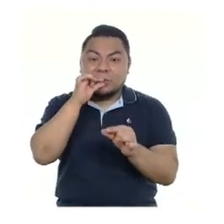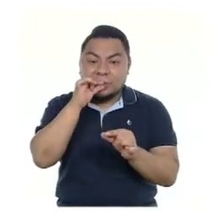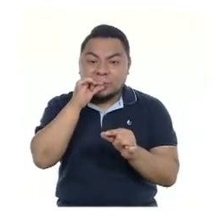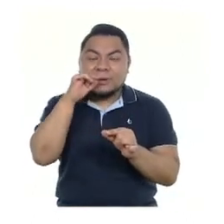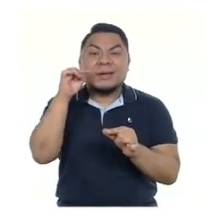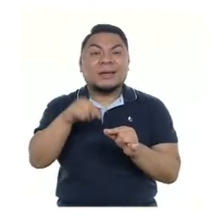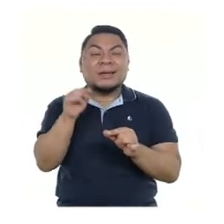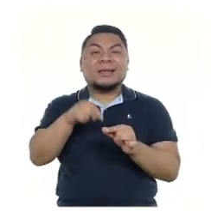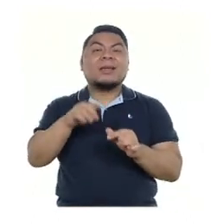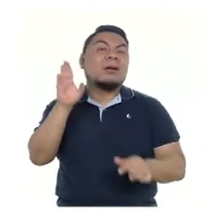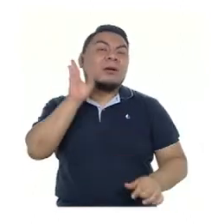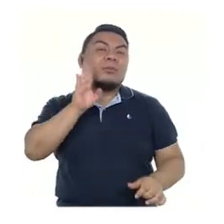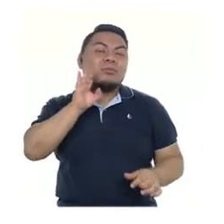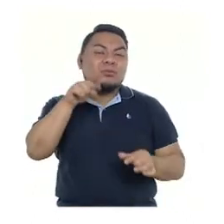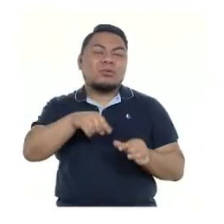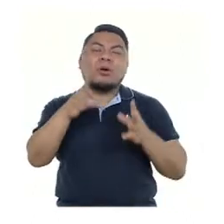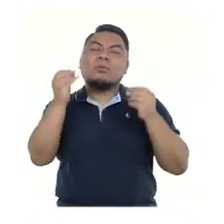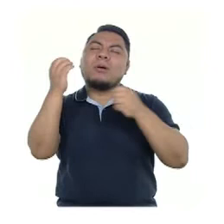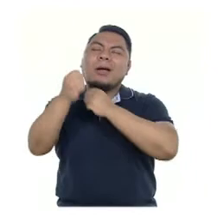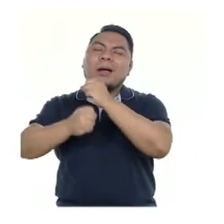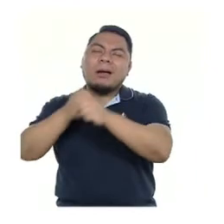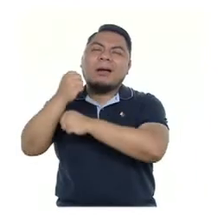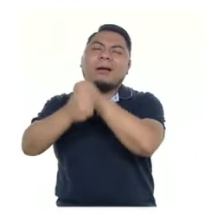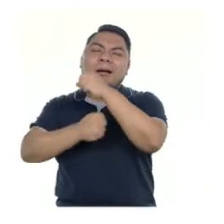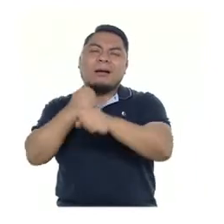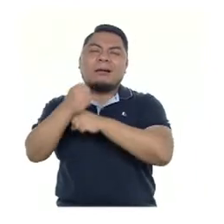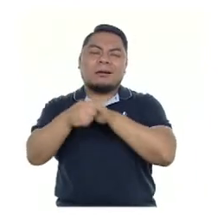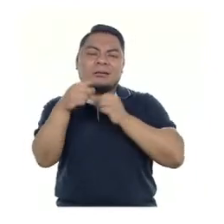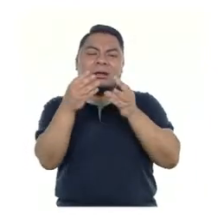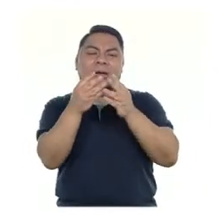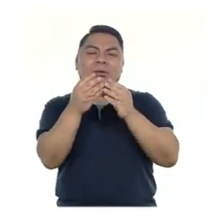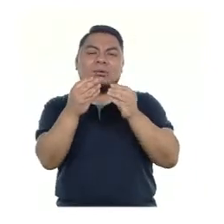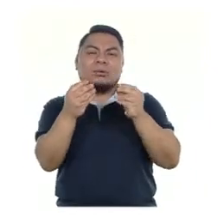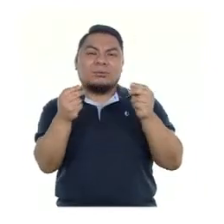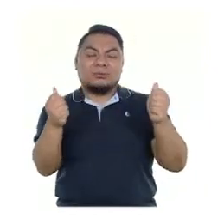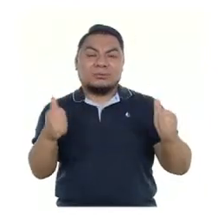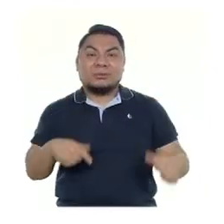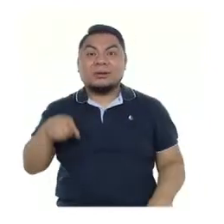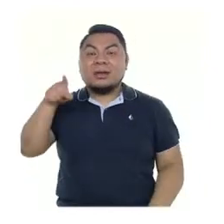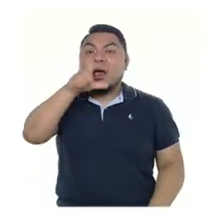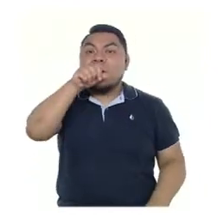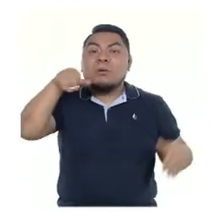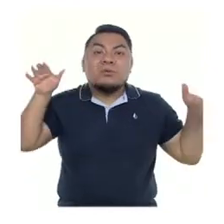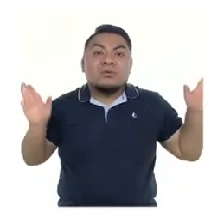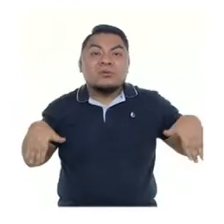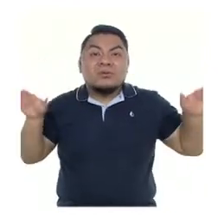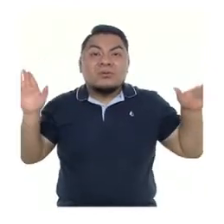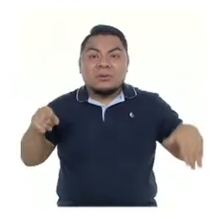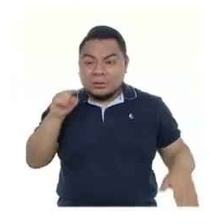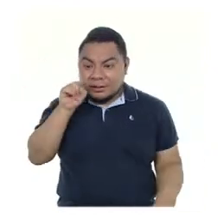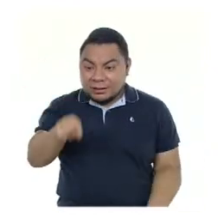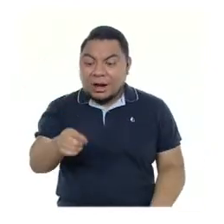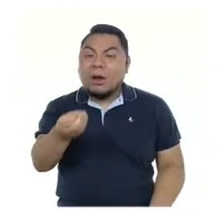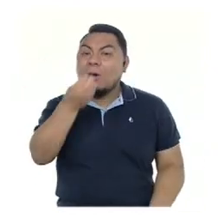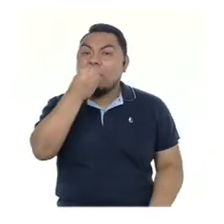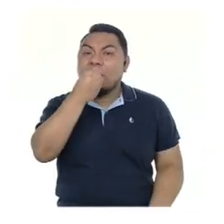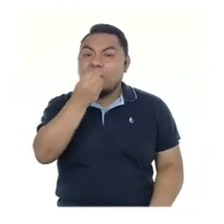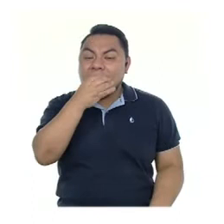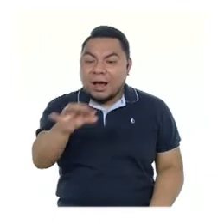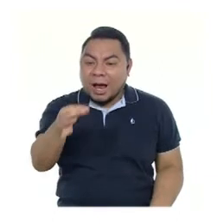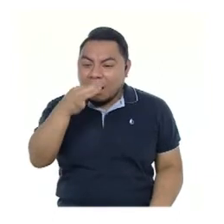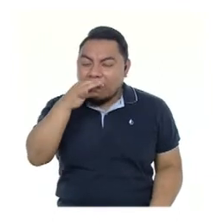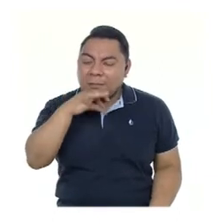basura que tarda muchos años en desaparecer. Las aves se las comen y eso les hace